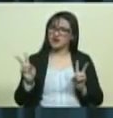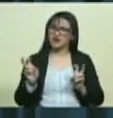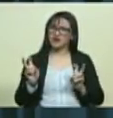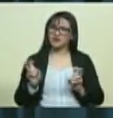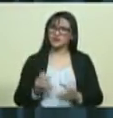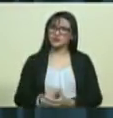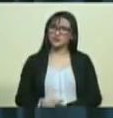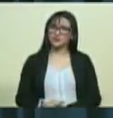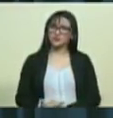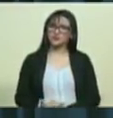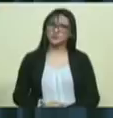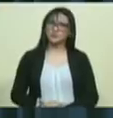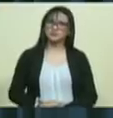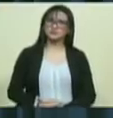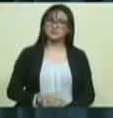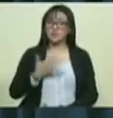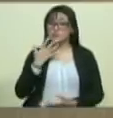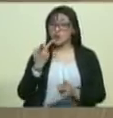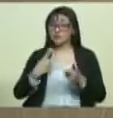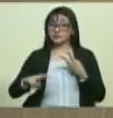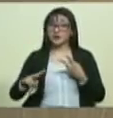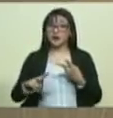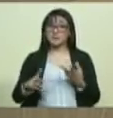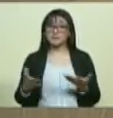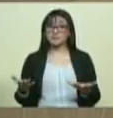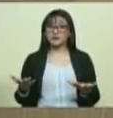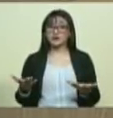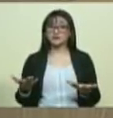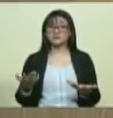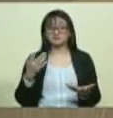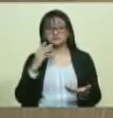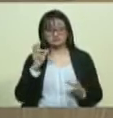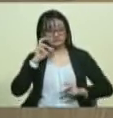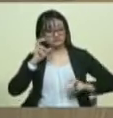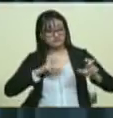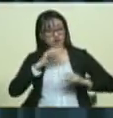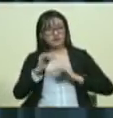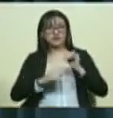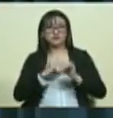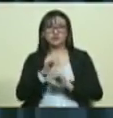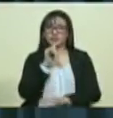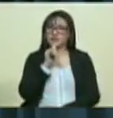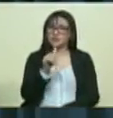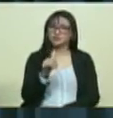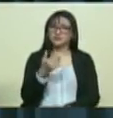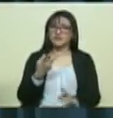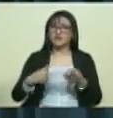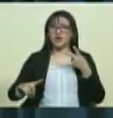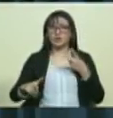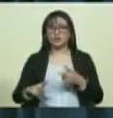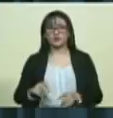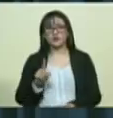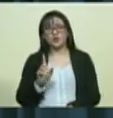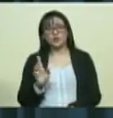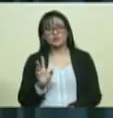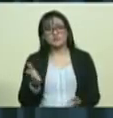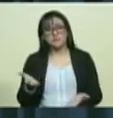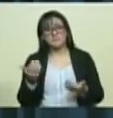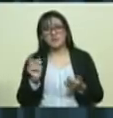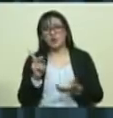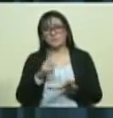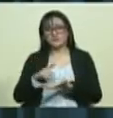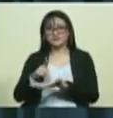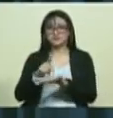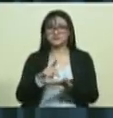curioso porque si en verdad va haber fraude es lógico que haya observación internacional para que denuncie dicho fraude y no lo que ustedes están pidiendo que no